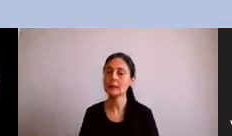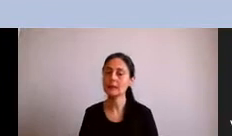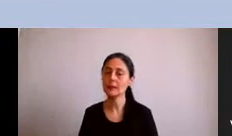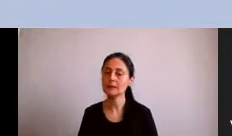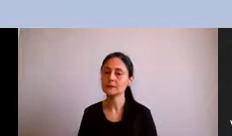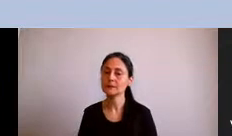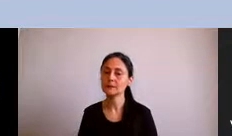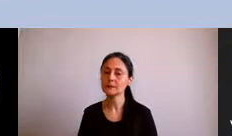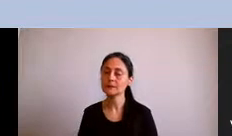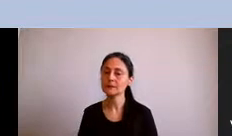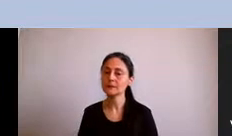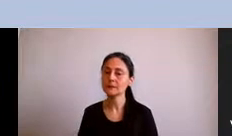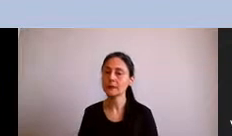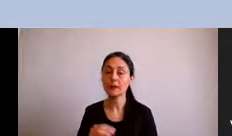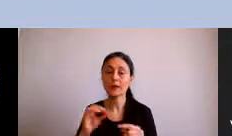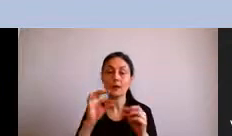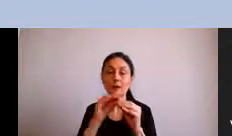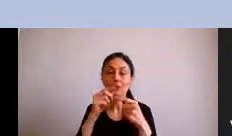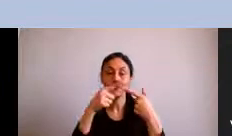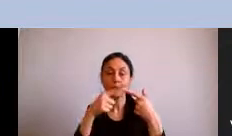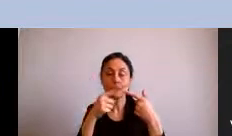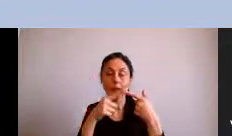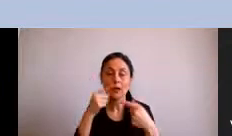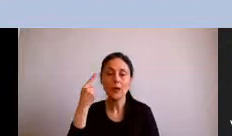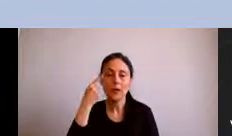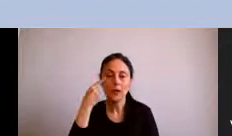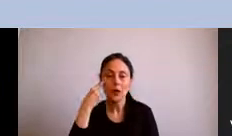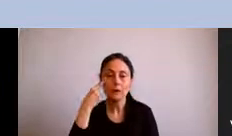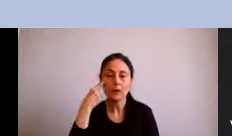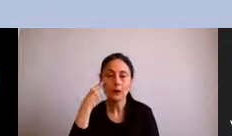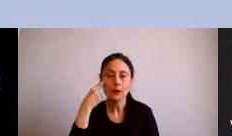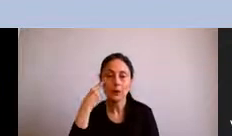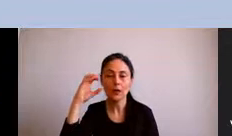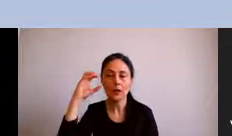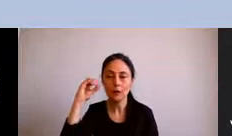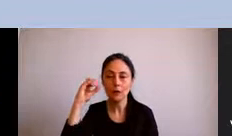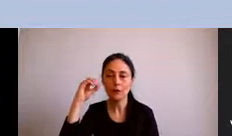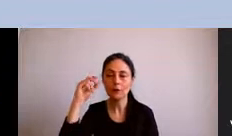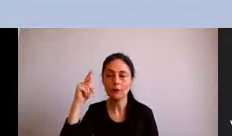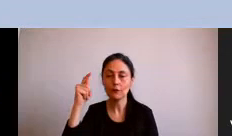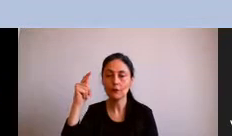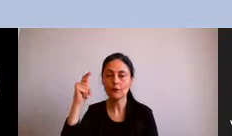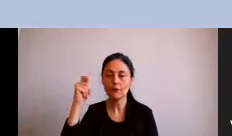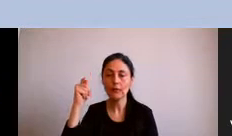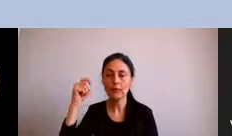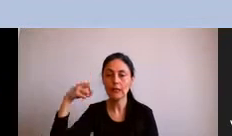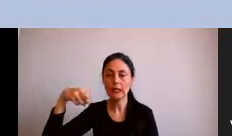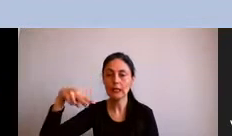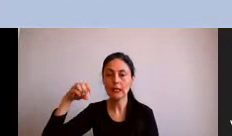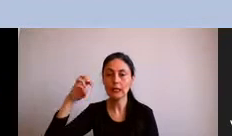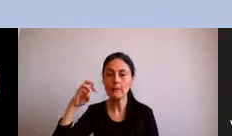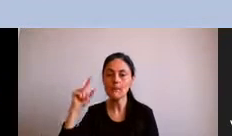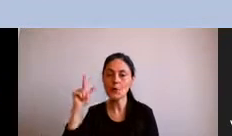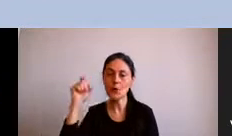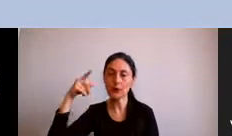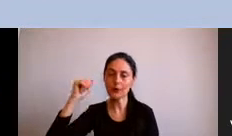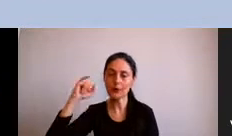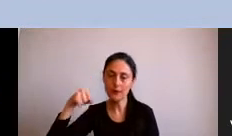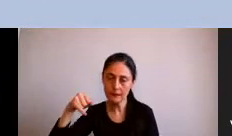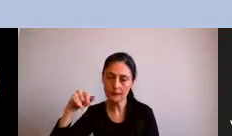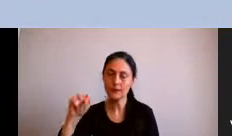como oftalmología y optometría, que también la dicta nuestra universidad, y que yo creo que a todos nos ha pasado.